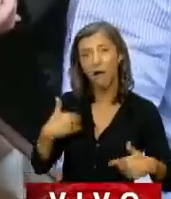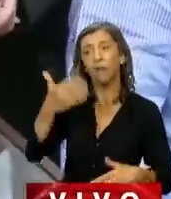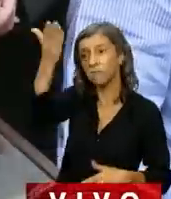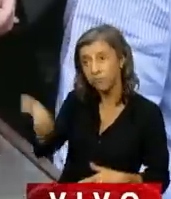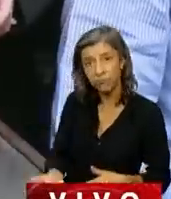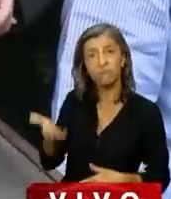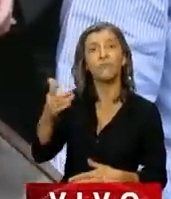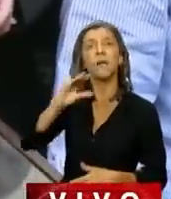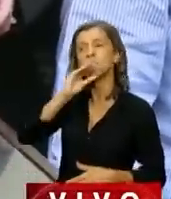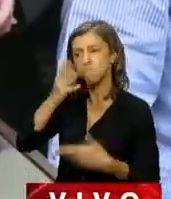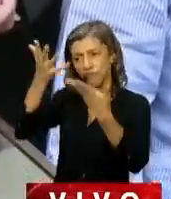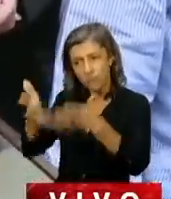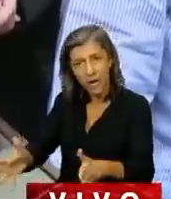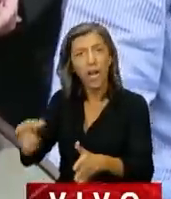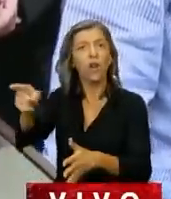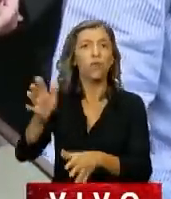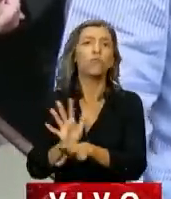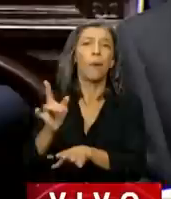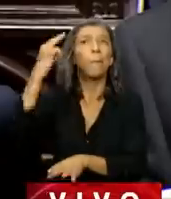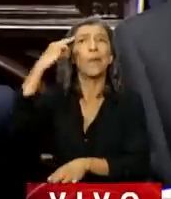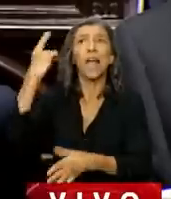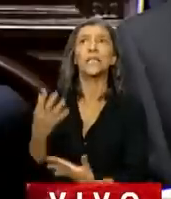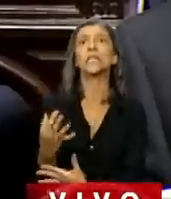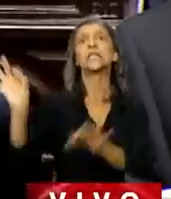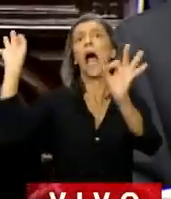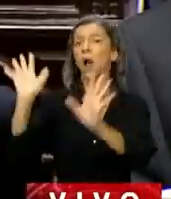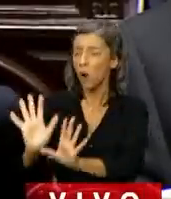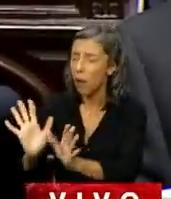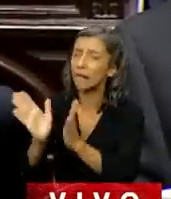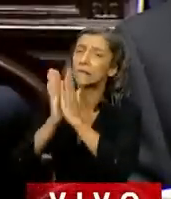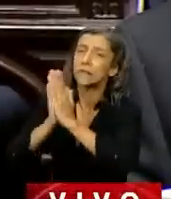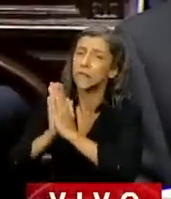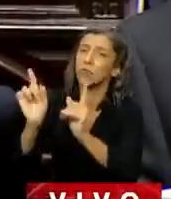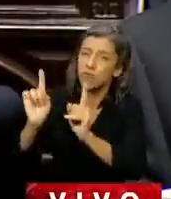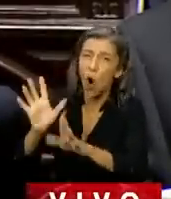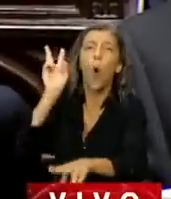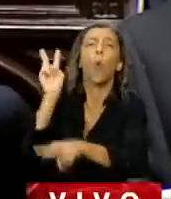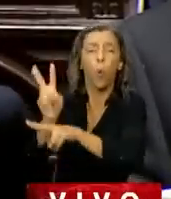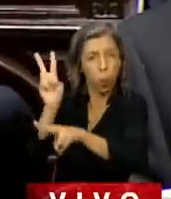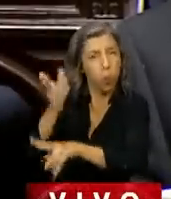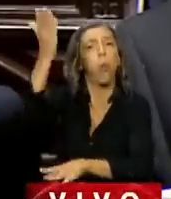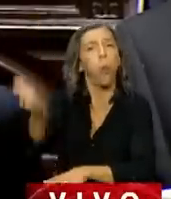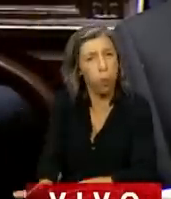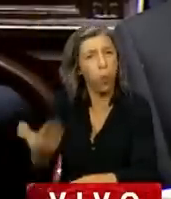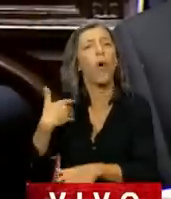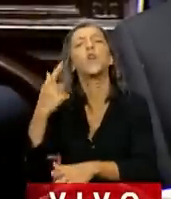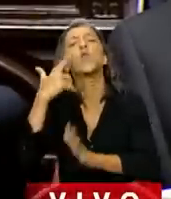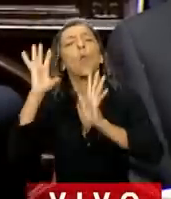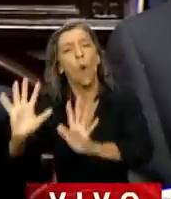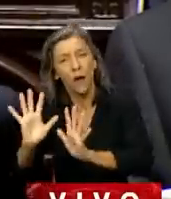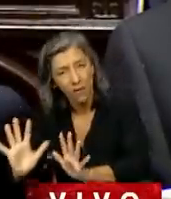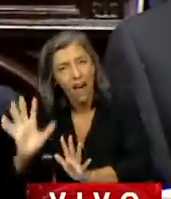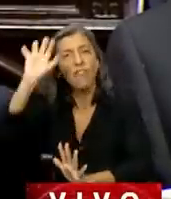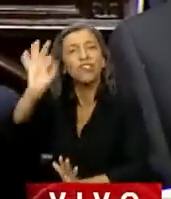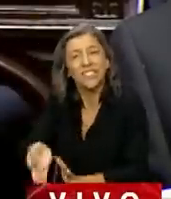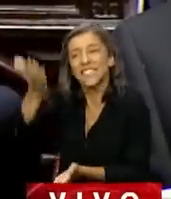que no crea la providencia porque va a terminar atrapado por la propia providencia. Y que sepan